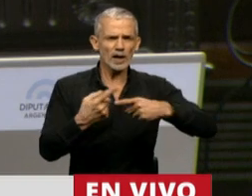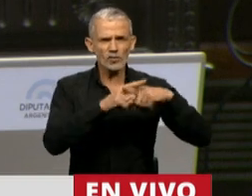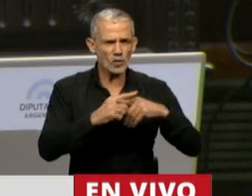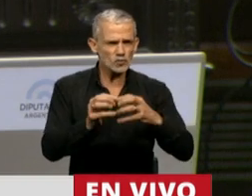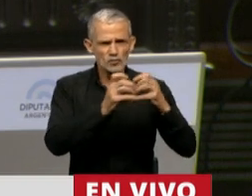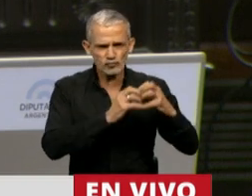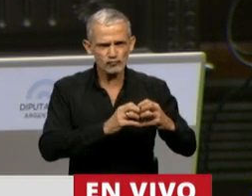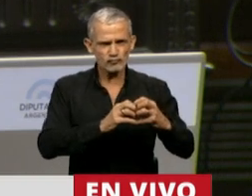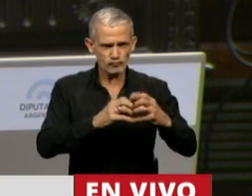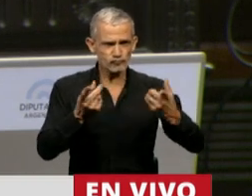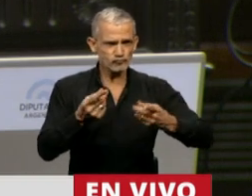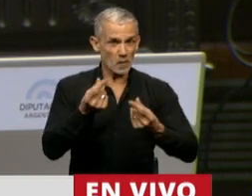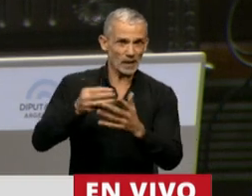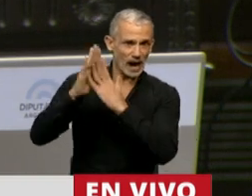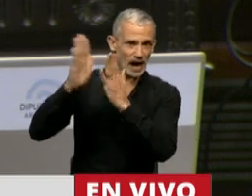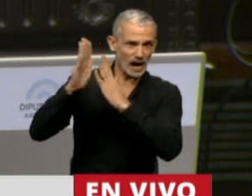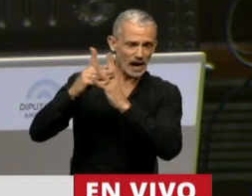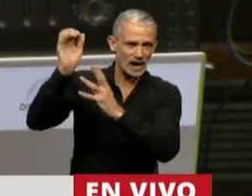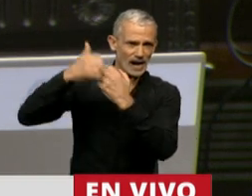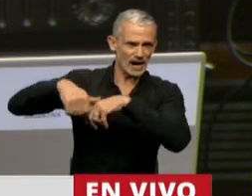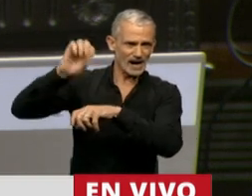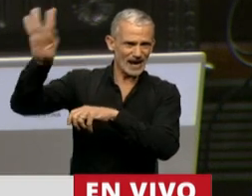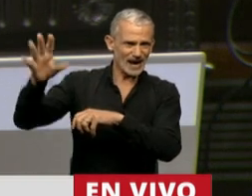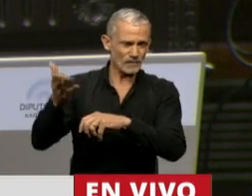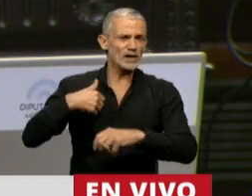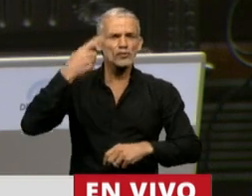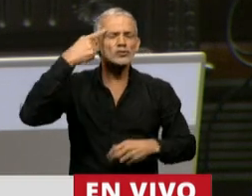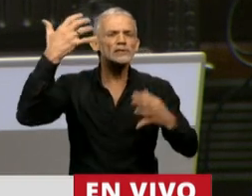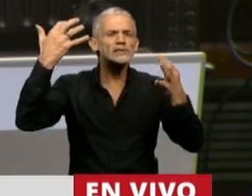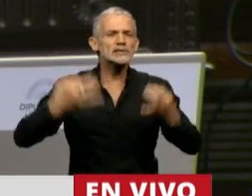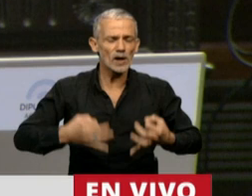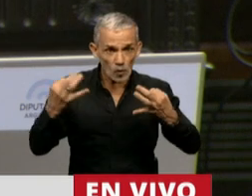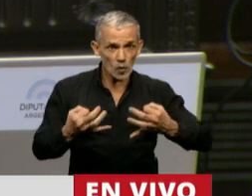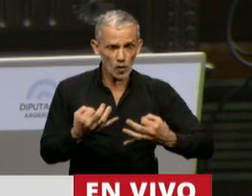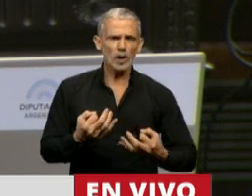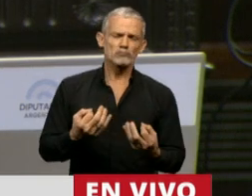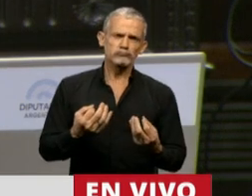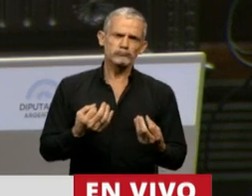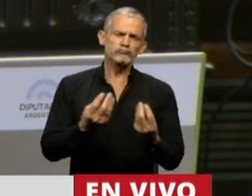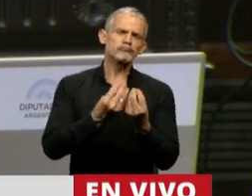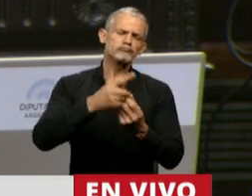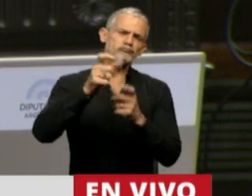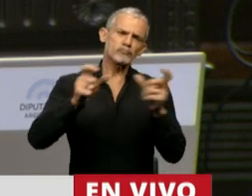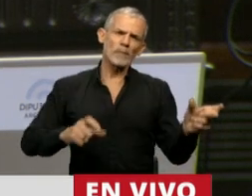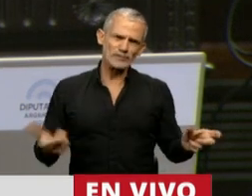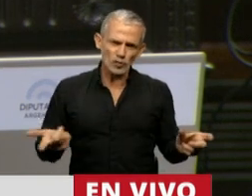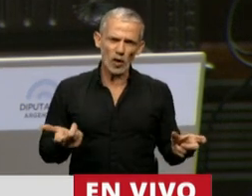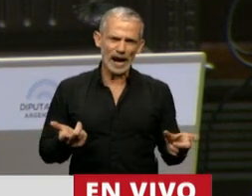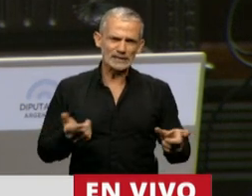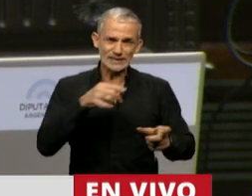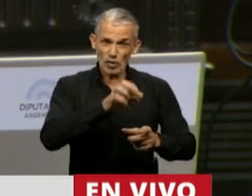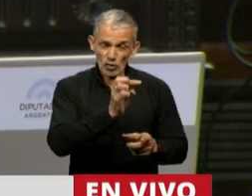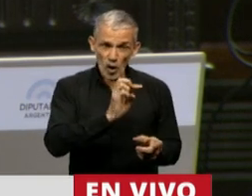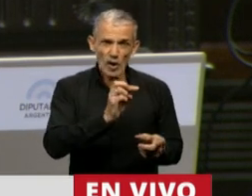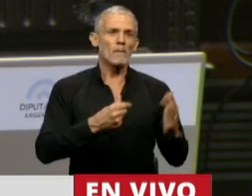discutamos la fuga de capitales porque estoy seguro que muchísimos de esos